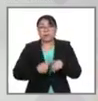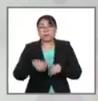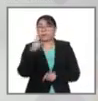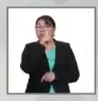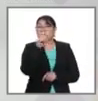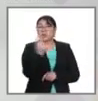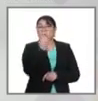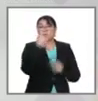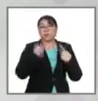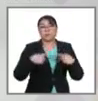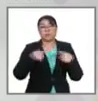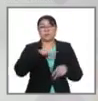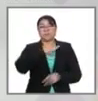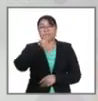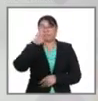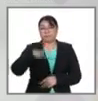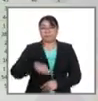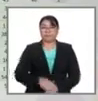funciones